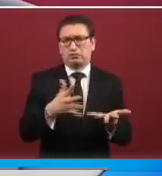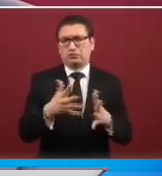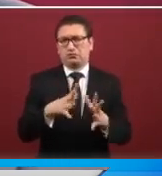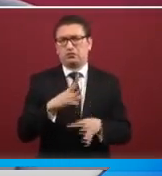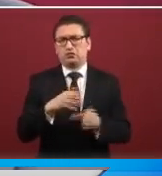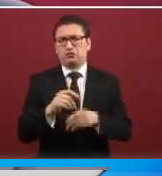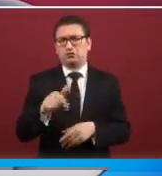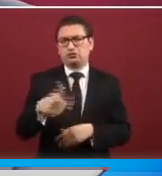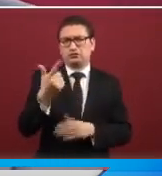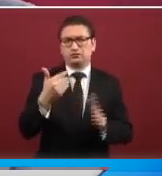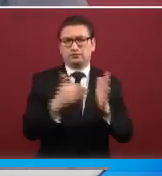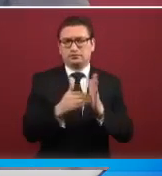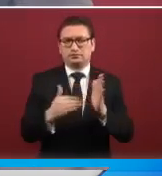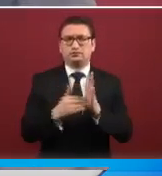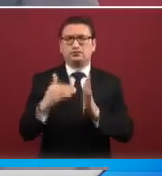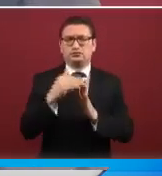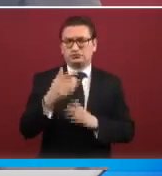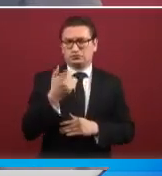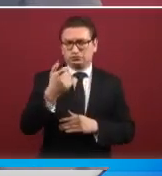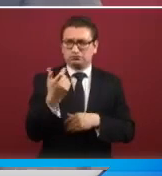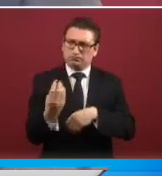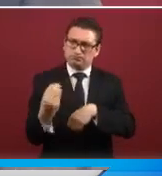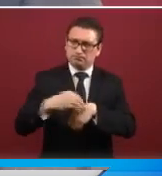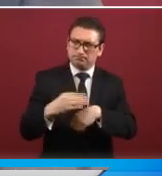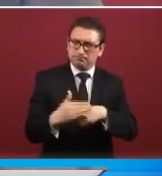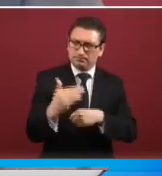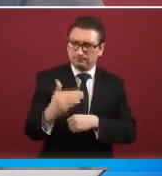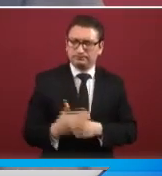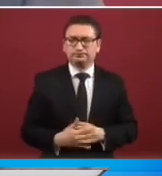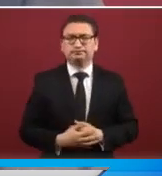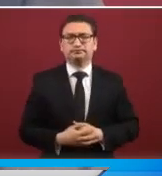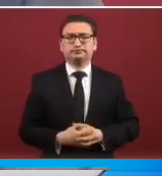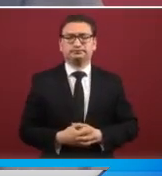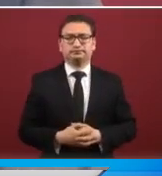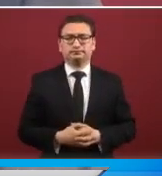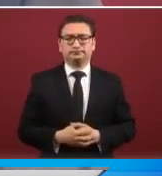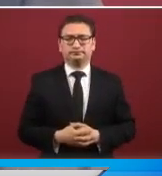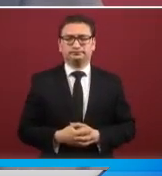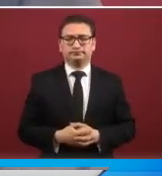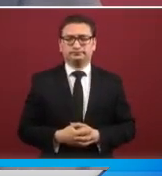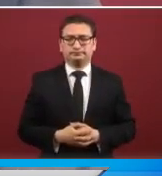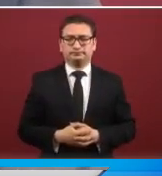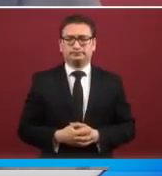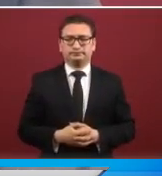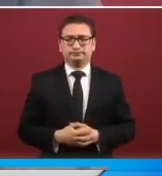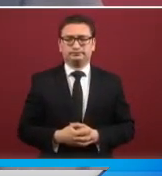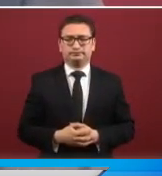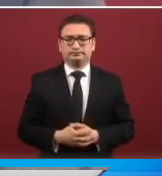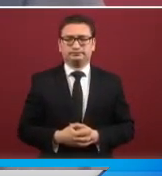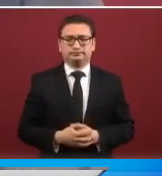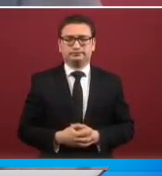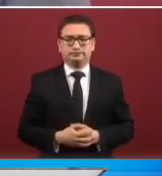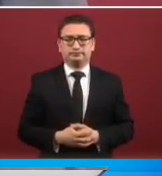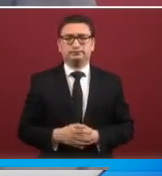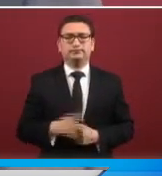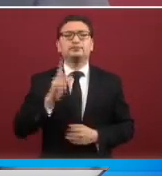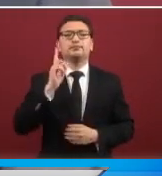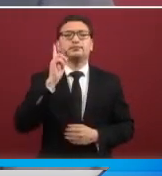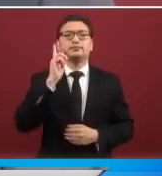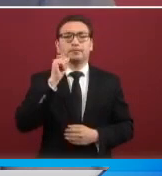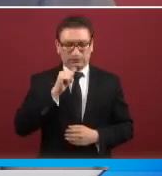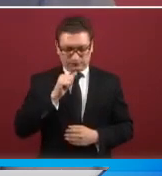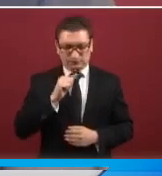el respaldo directo del Ejército y de la Marina. Se cubrirá todo el territorio con 266 coordinaciones con alrededor de